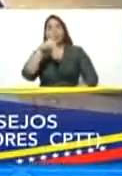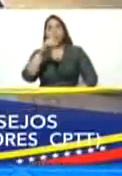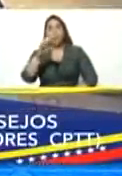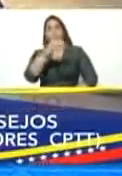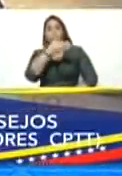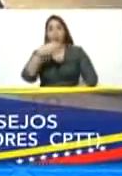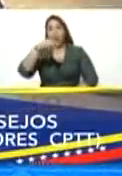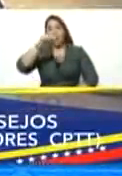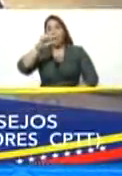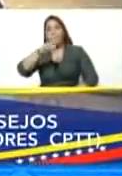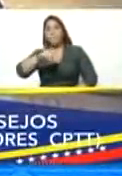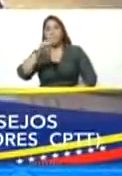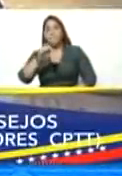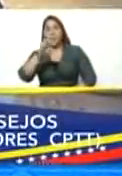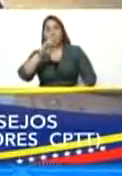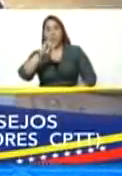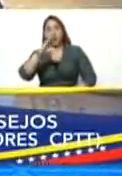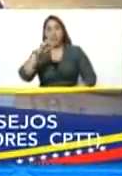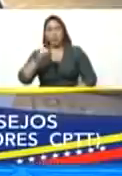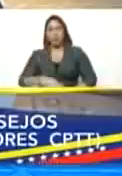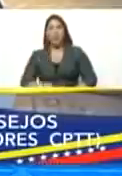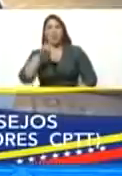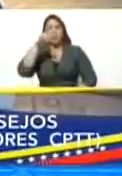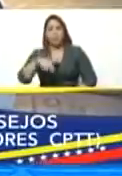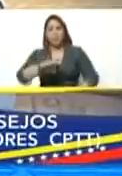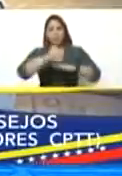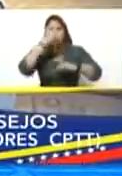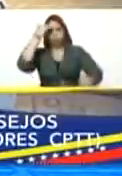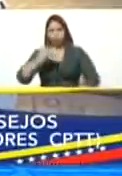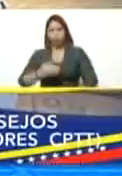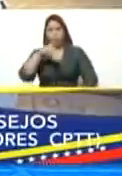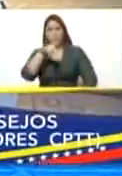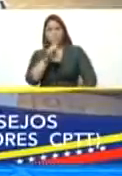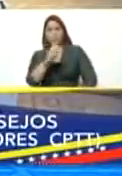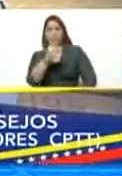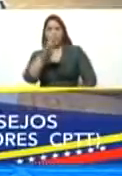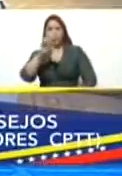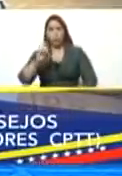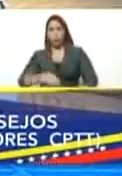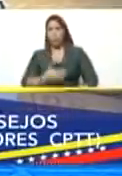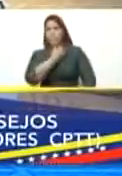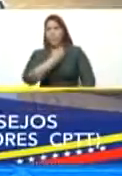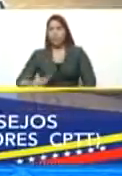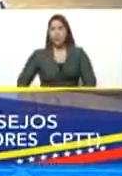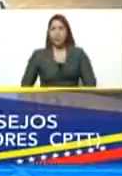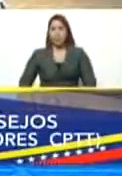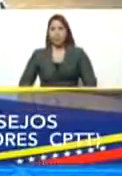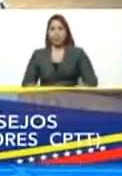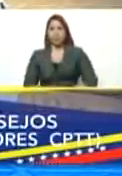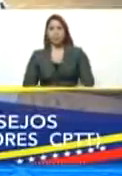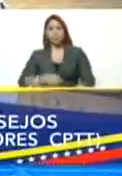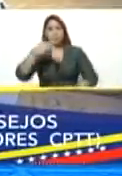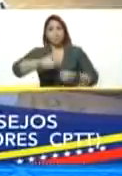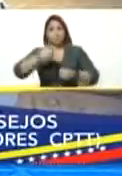al coronel Pedro Tellechea, presidente de Pequibem.